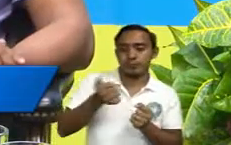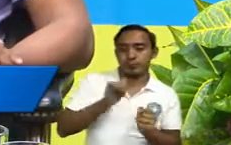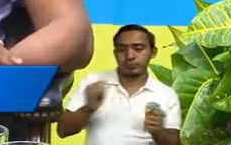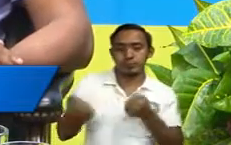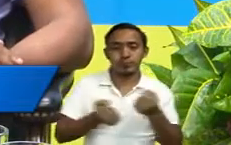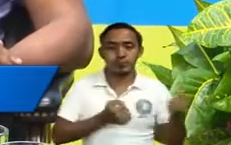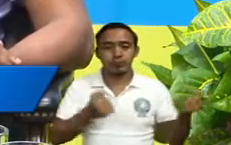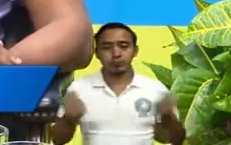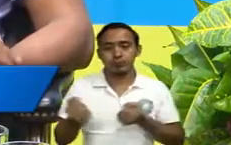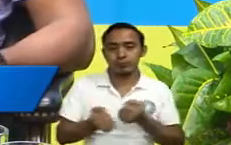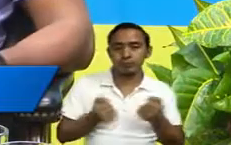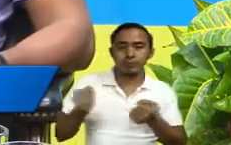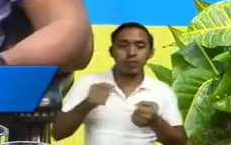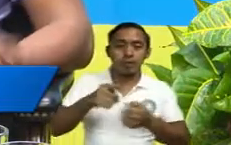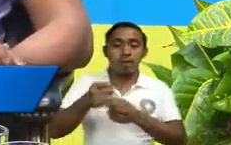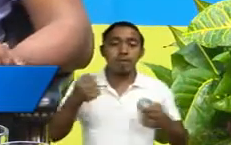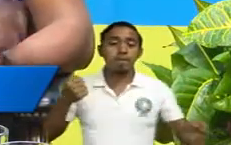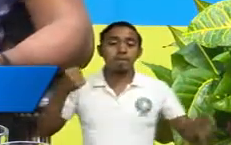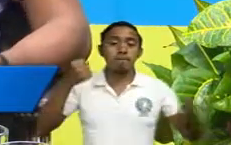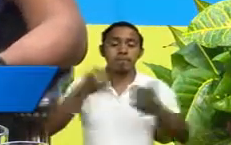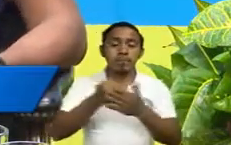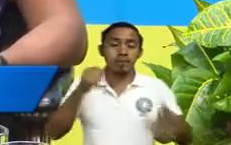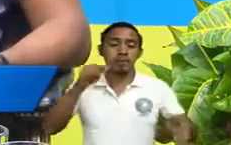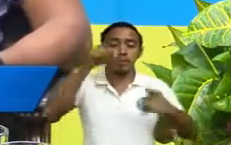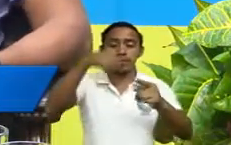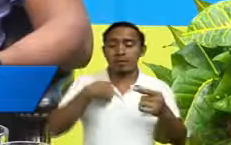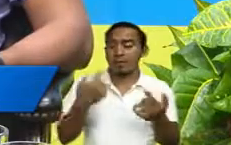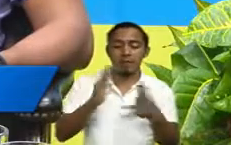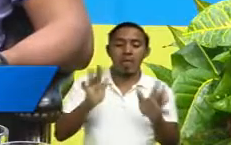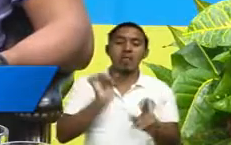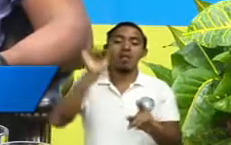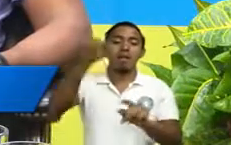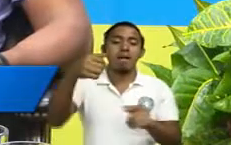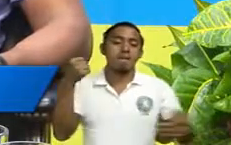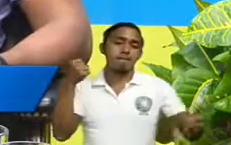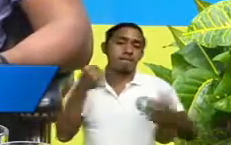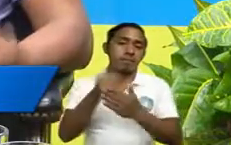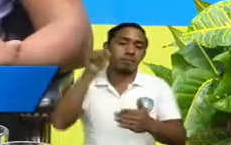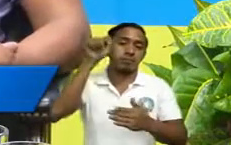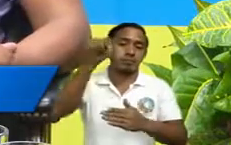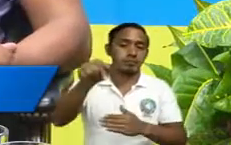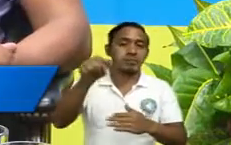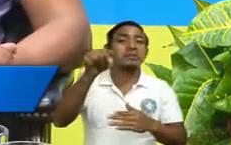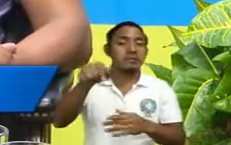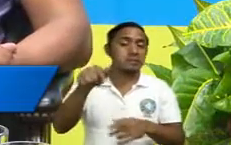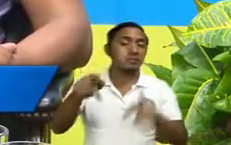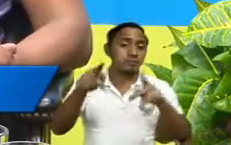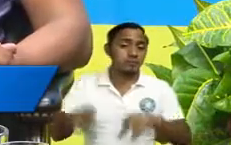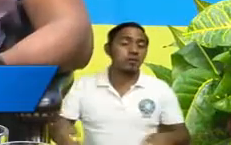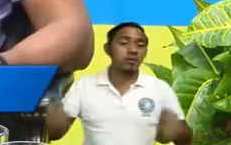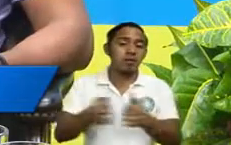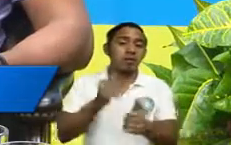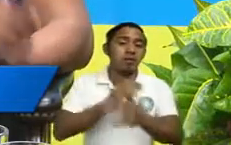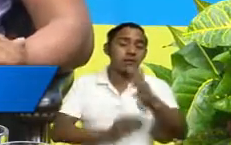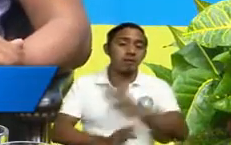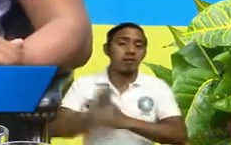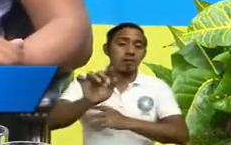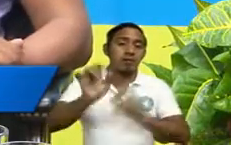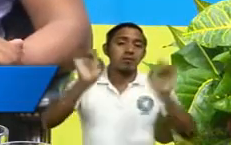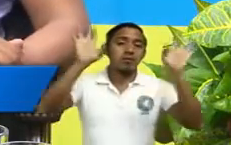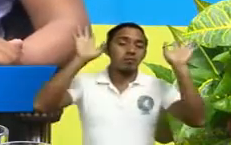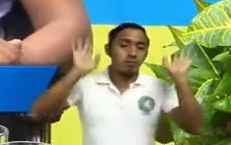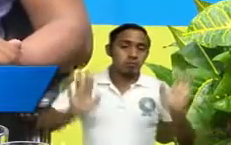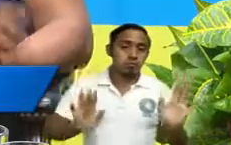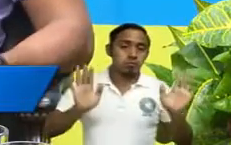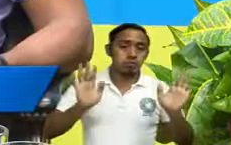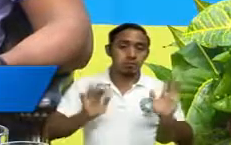de ebriedad accidenta a otra. No le pasa nada a él, pero provoca un accidente a otras personas, pues